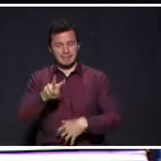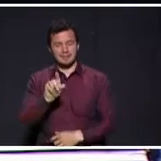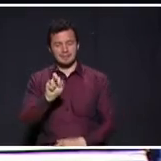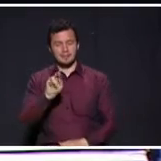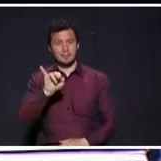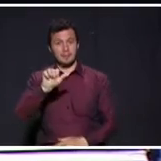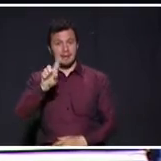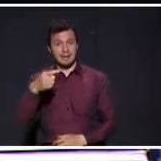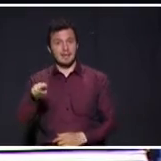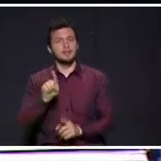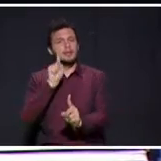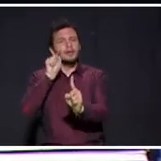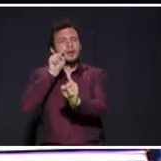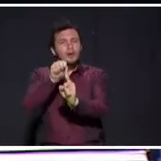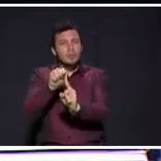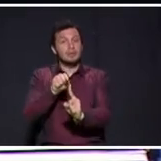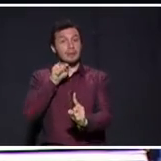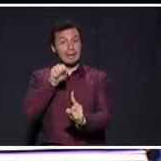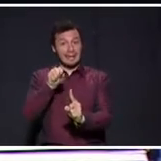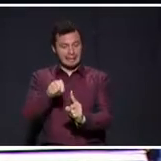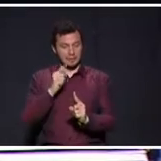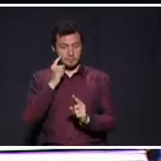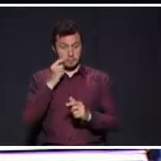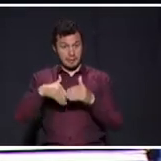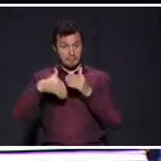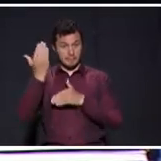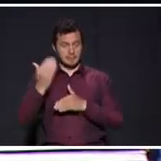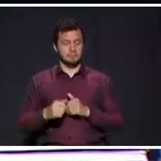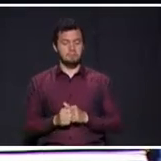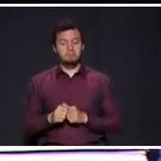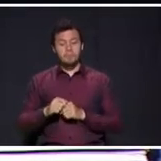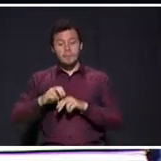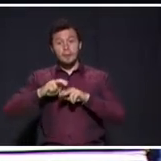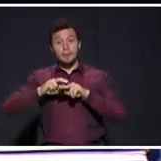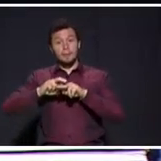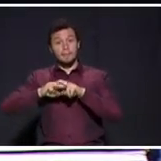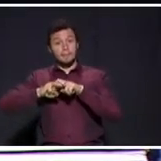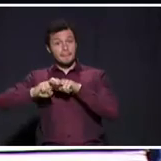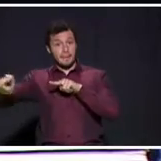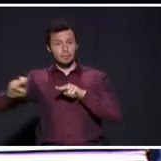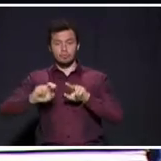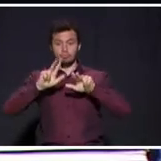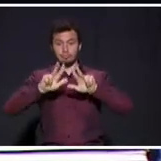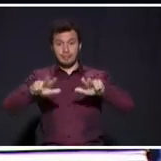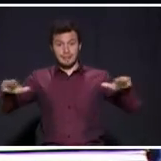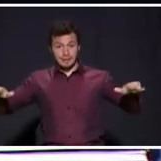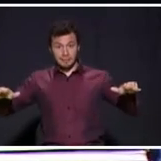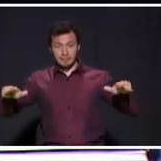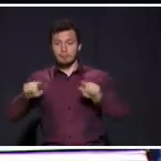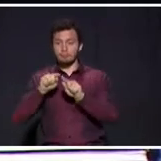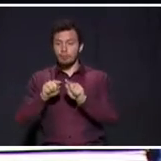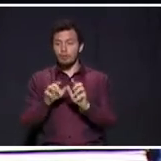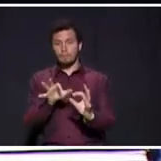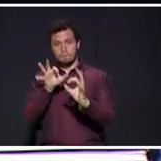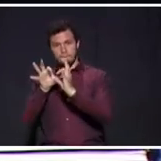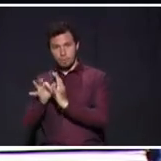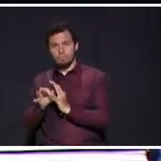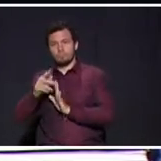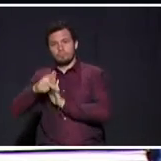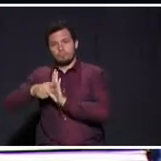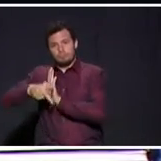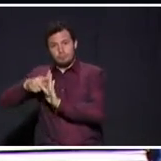en dicho dicho tramo entre la estación caribe y la pradera por supuesto que ese ferrocarril de antioquia que